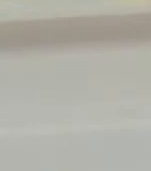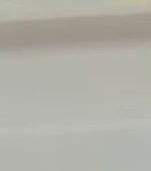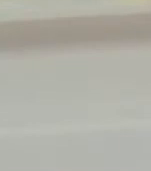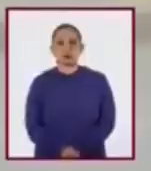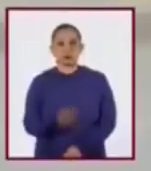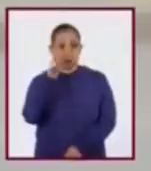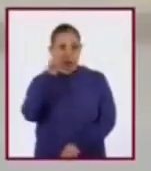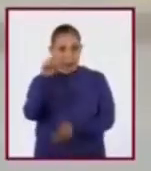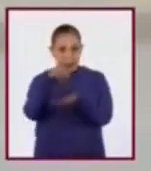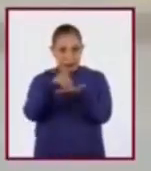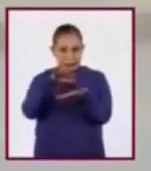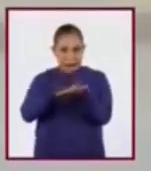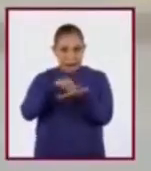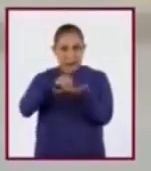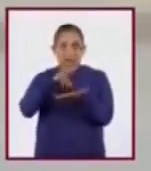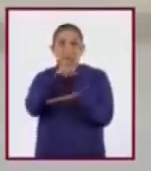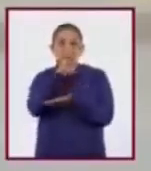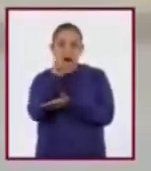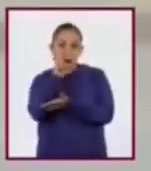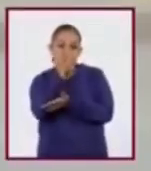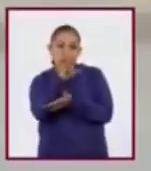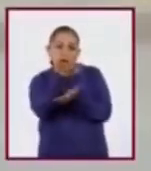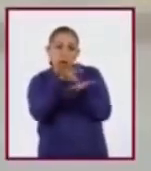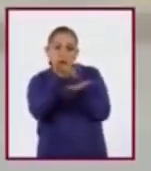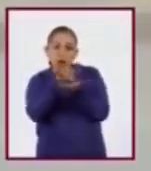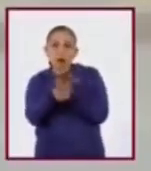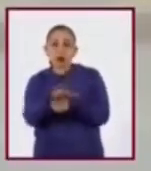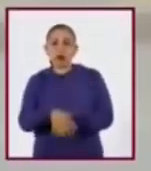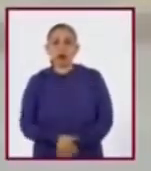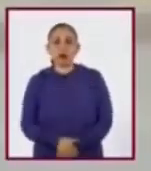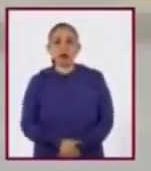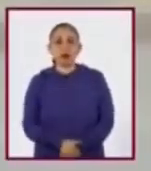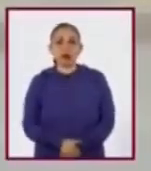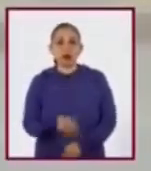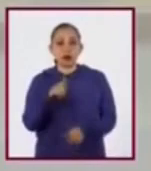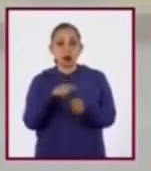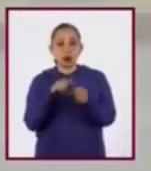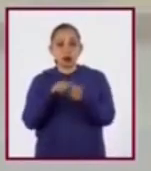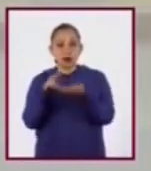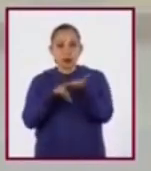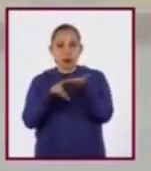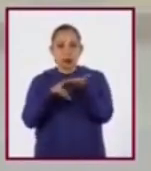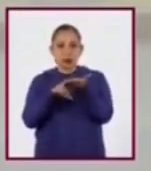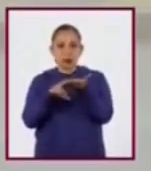Vayan registrando sus resultados. Este da una coloración verde.